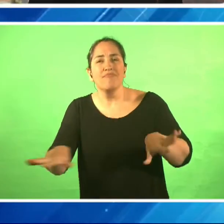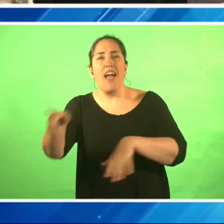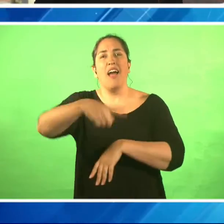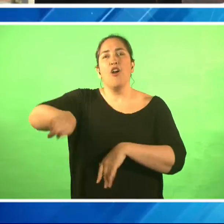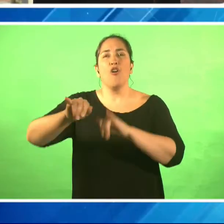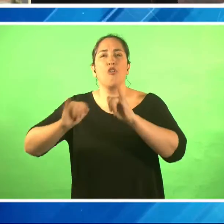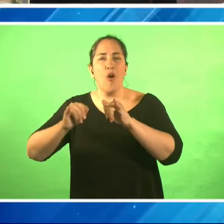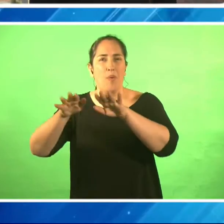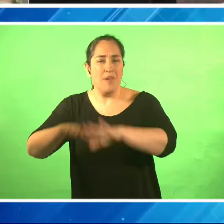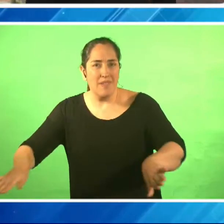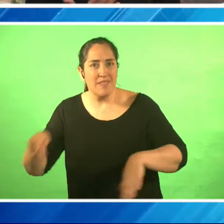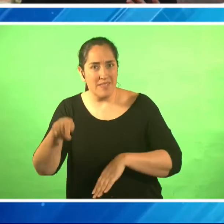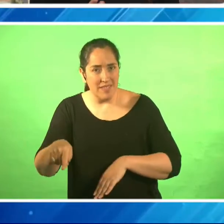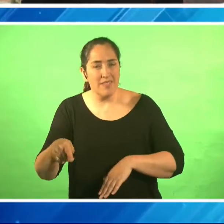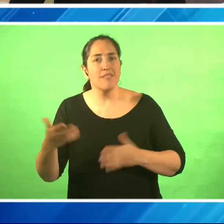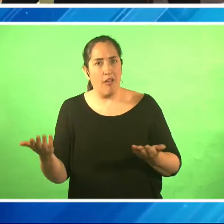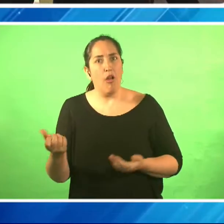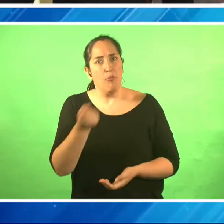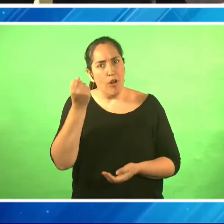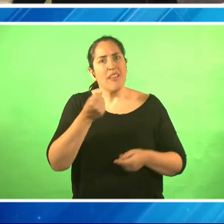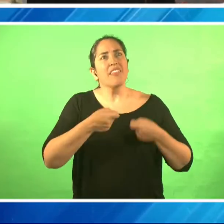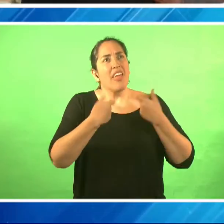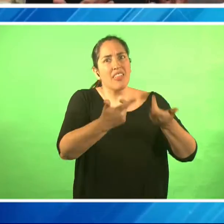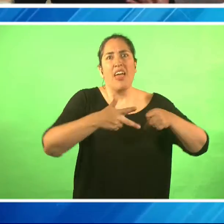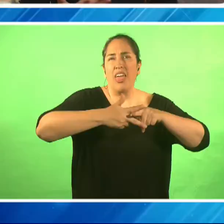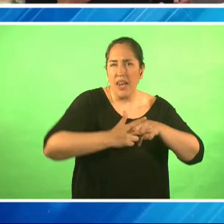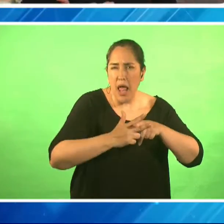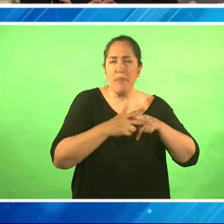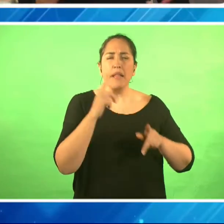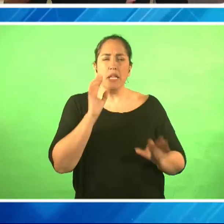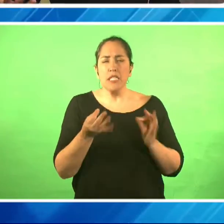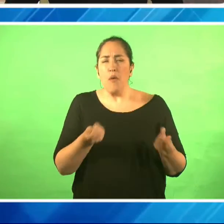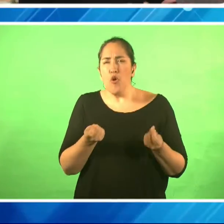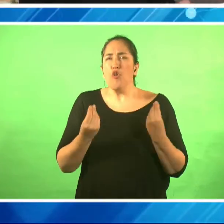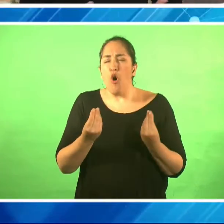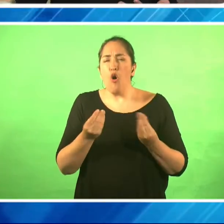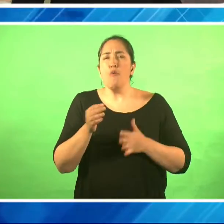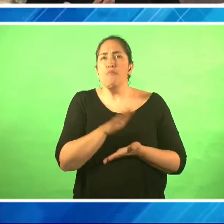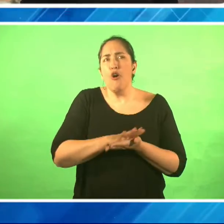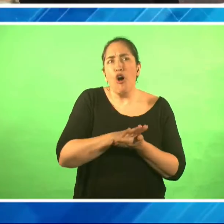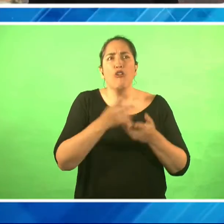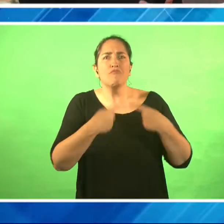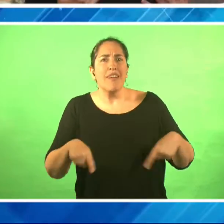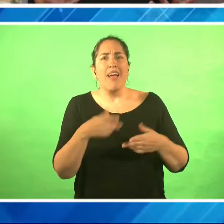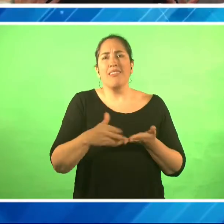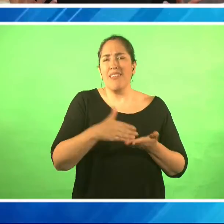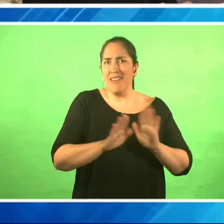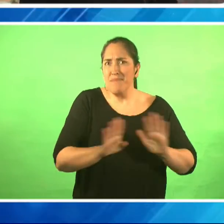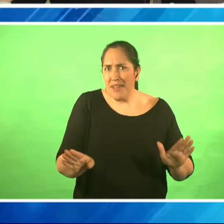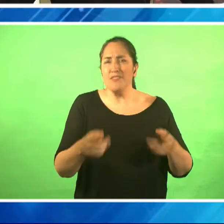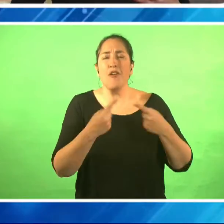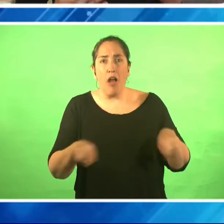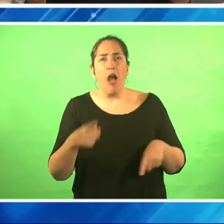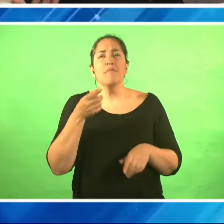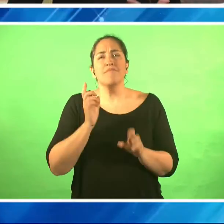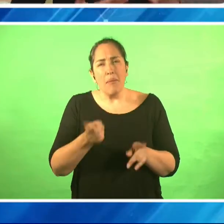trabajamos justamente con ellos herramientas para abordar situaciones discriminatorias. Pero bueno, este otro trabajo de prevención